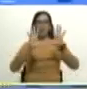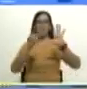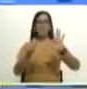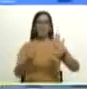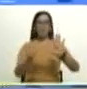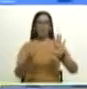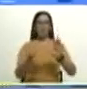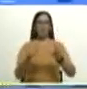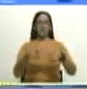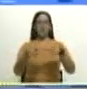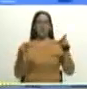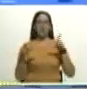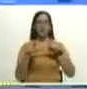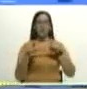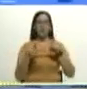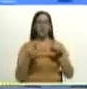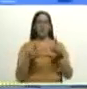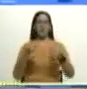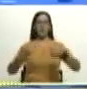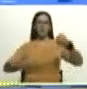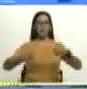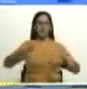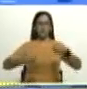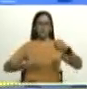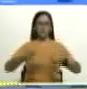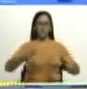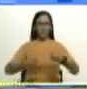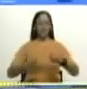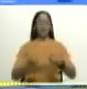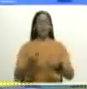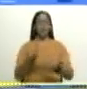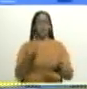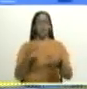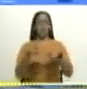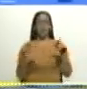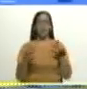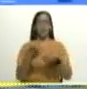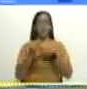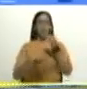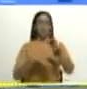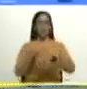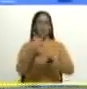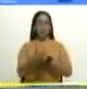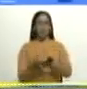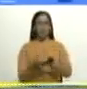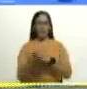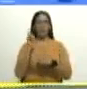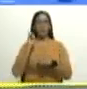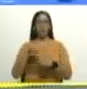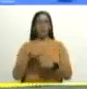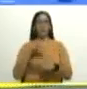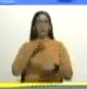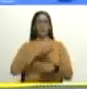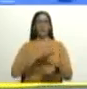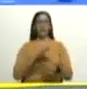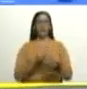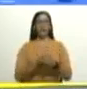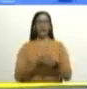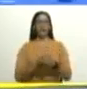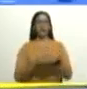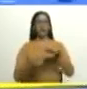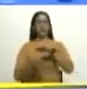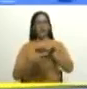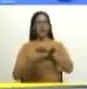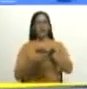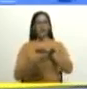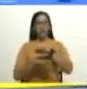automotriz. Es un sector el cual hemos hecho planes, pero también se encuentra de bajo nivel